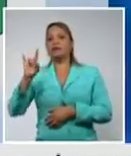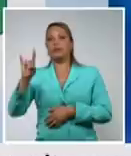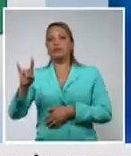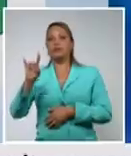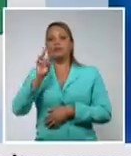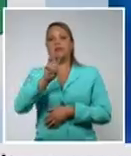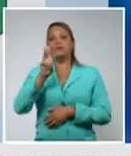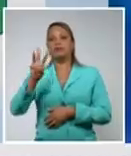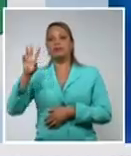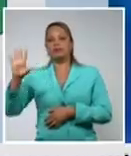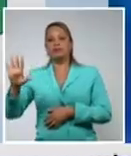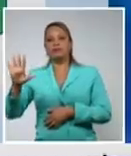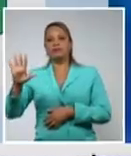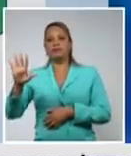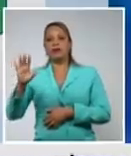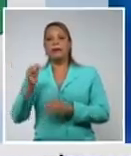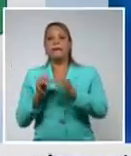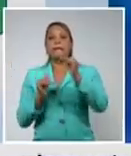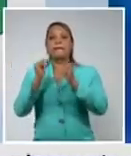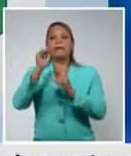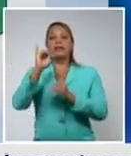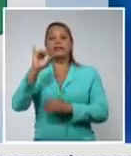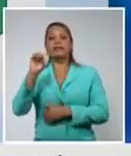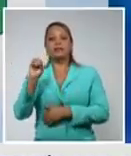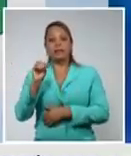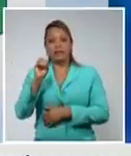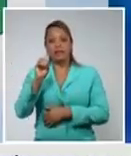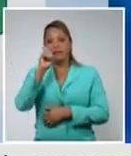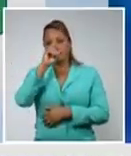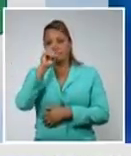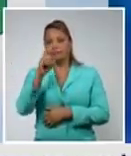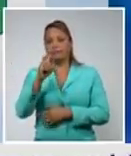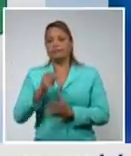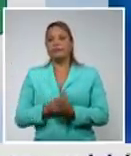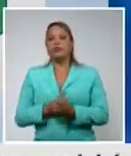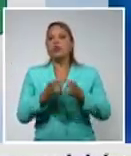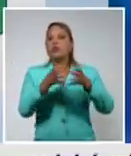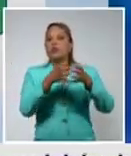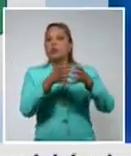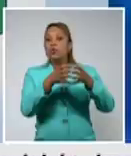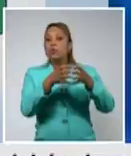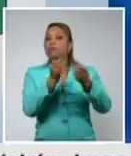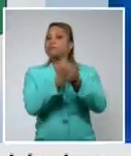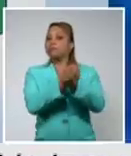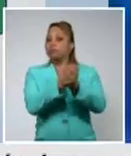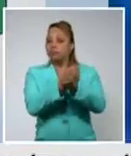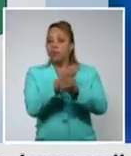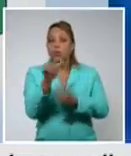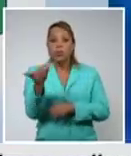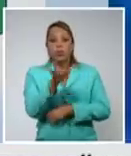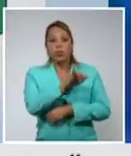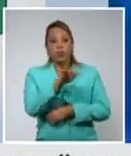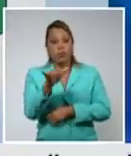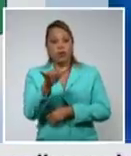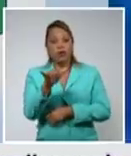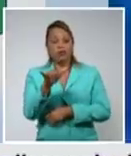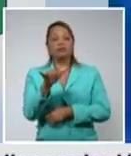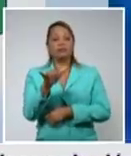335, y de más de 60 años, el otro grupo de mucho riesgo. Creo que